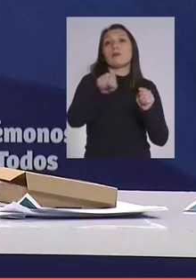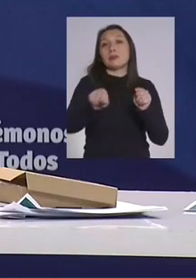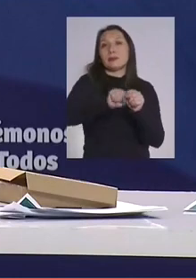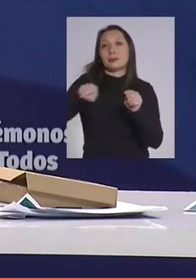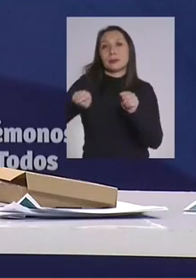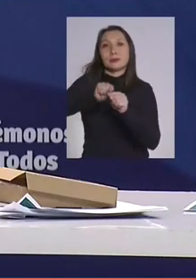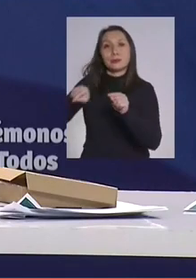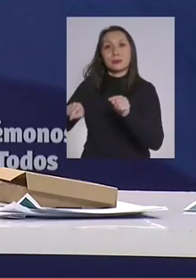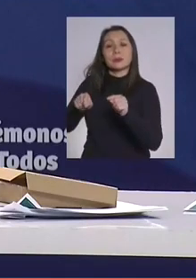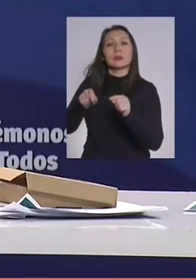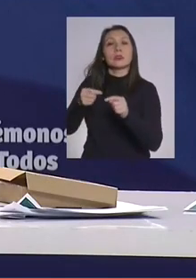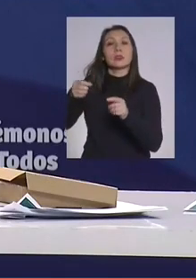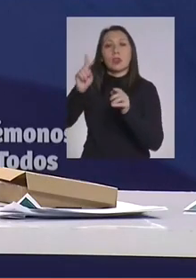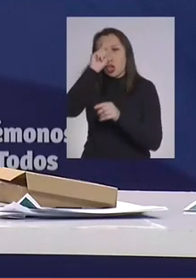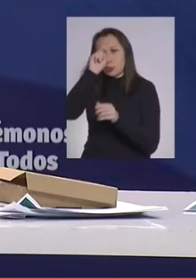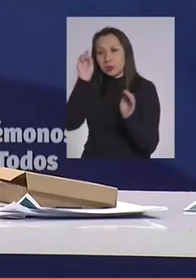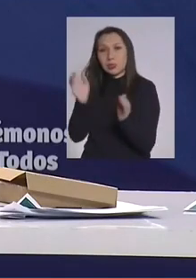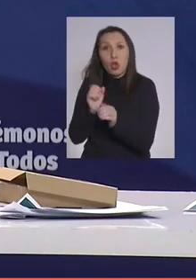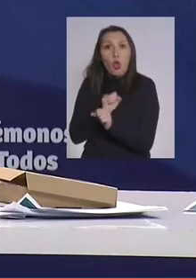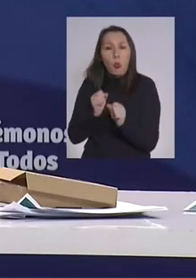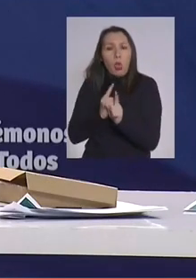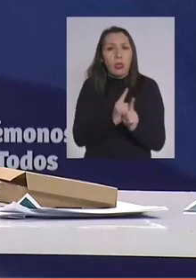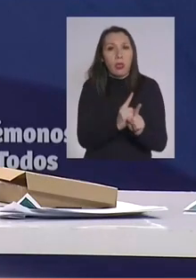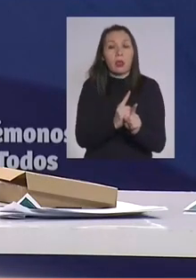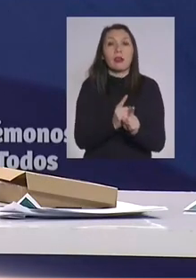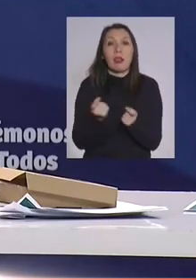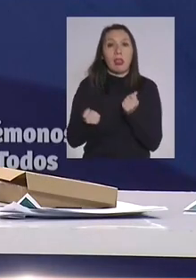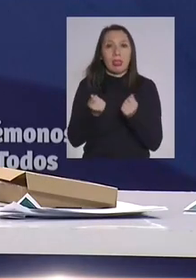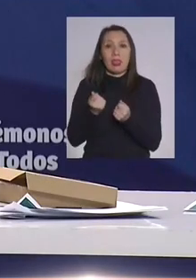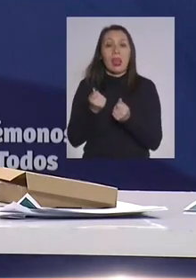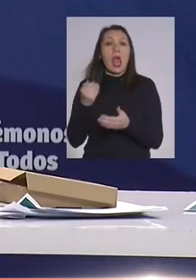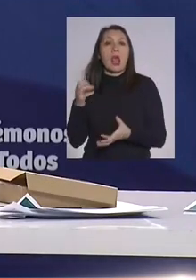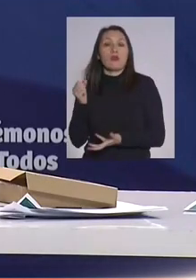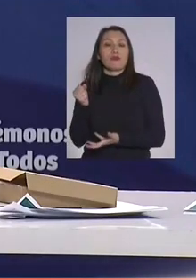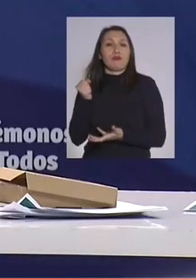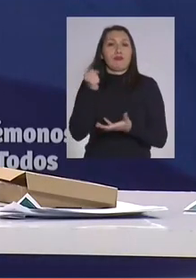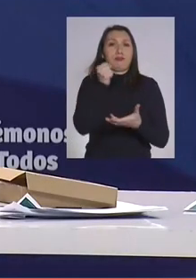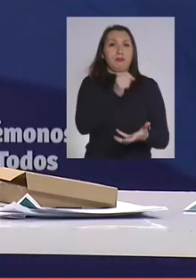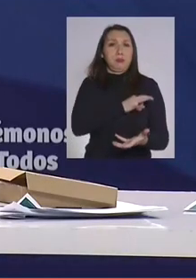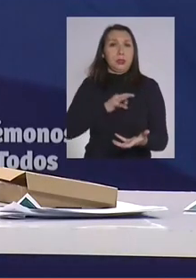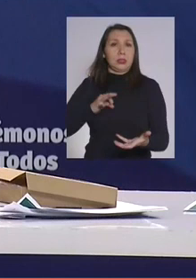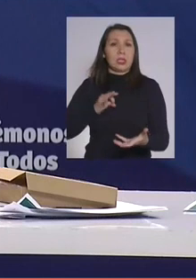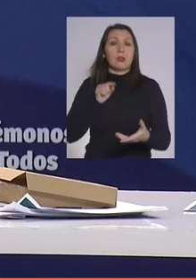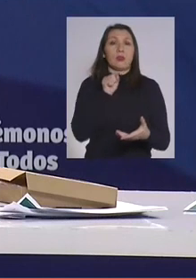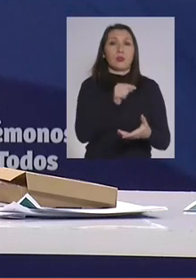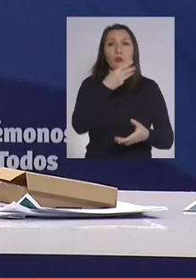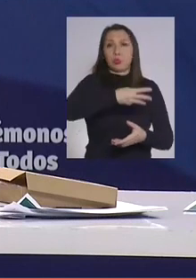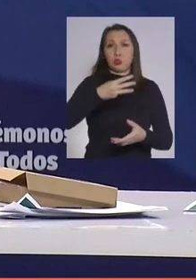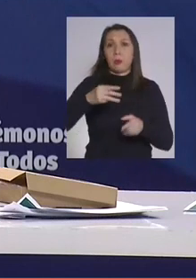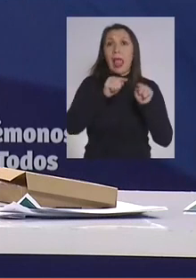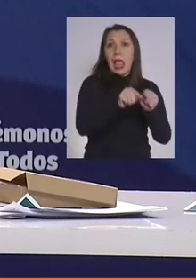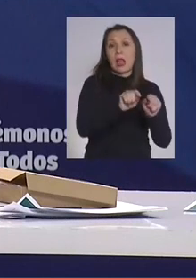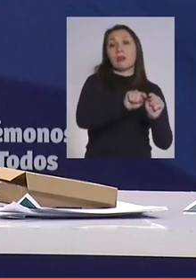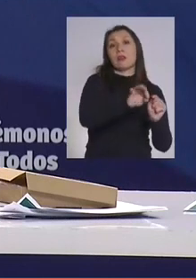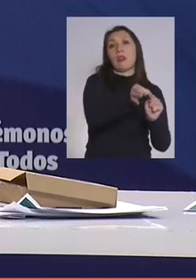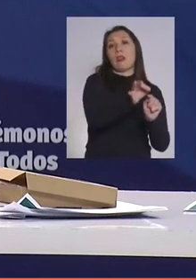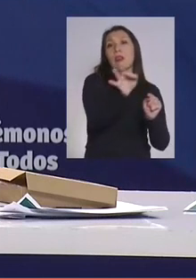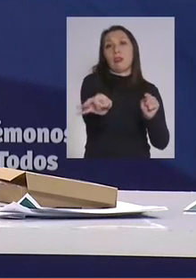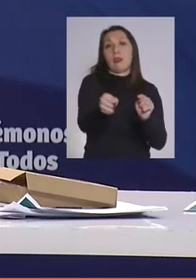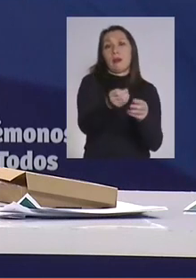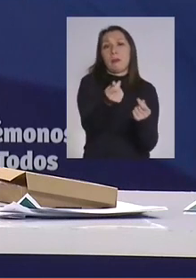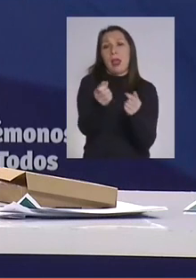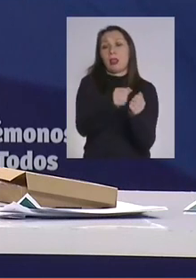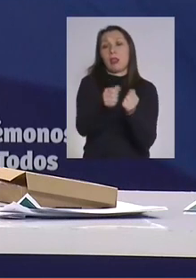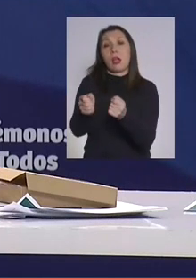lo podemos seguir nosotros paso a paso entrega de dinero sin embargo esta muestra es una muestra de conveniencia